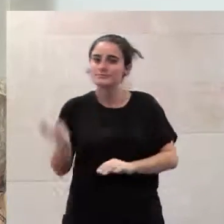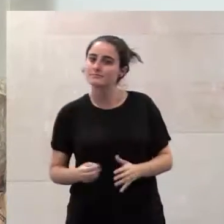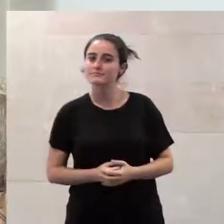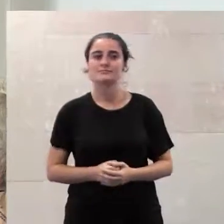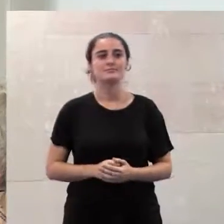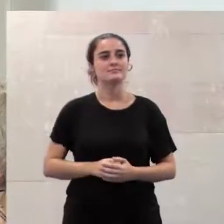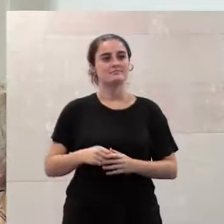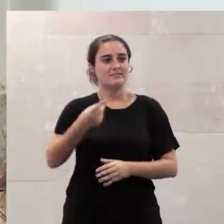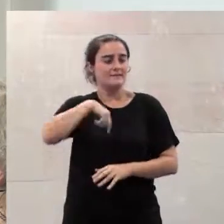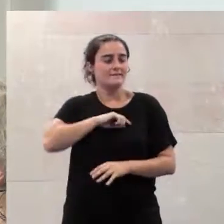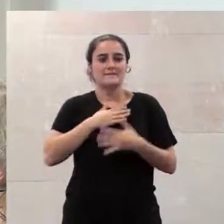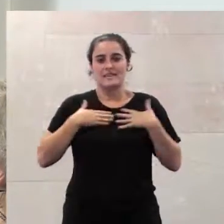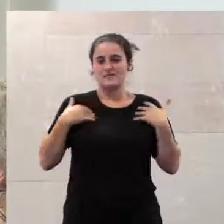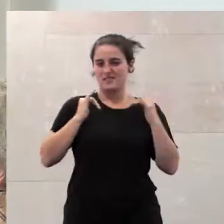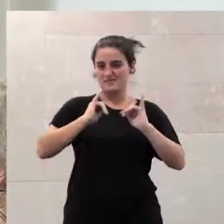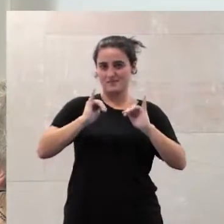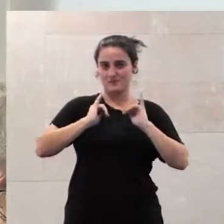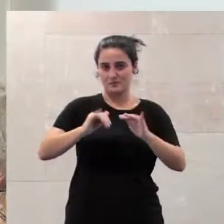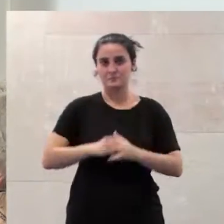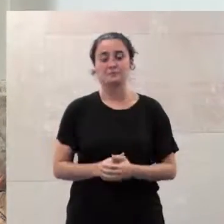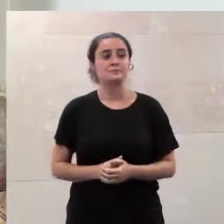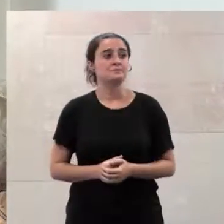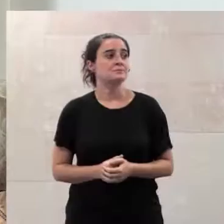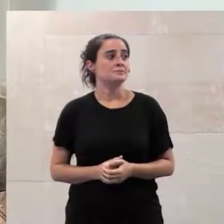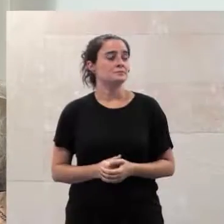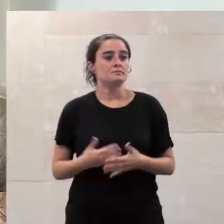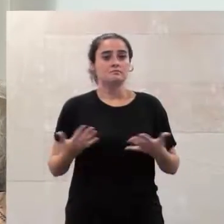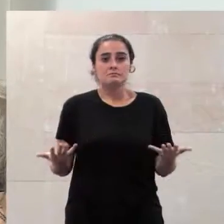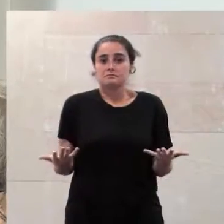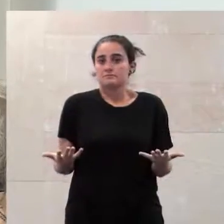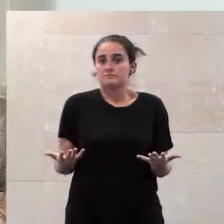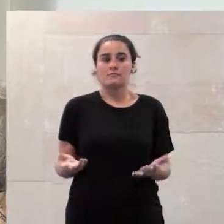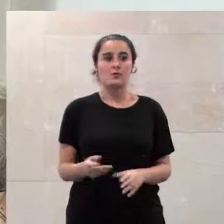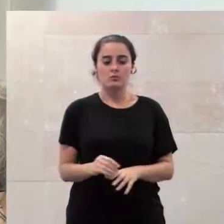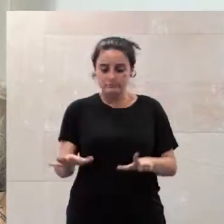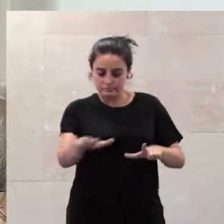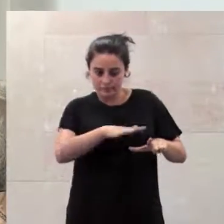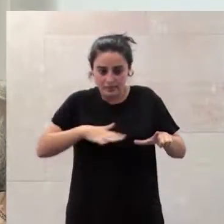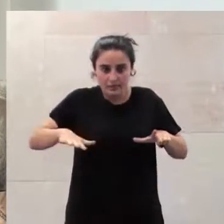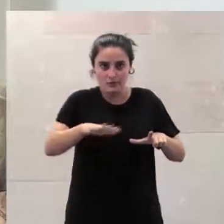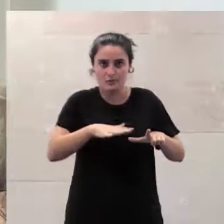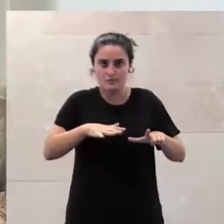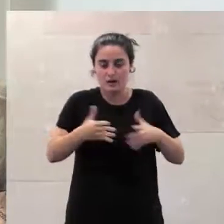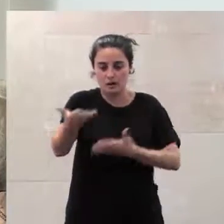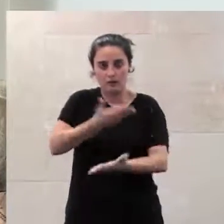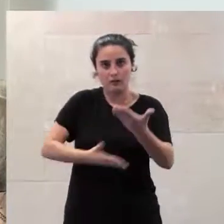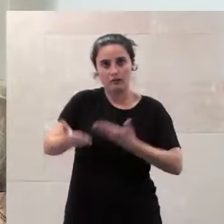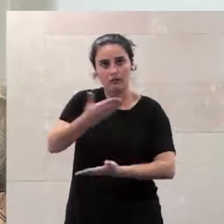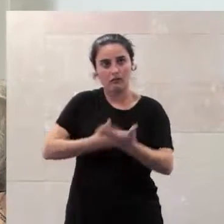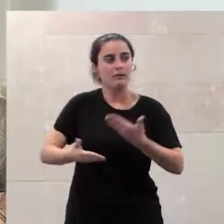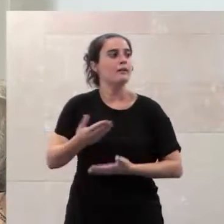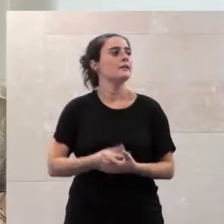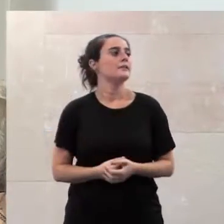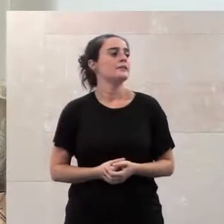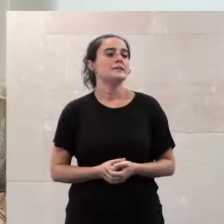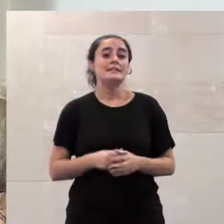con el fin de pasárnoslo bien, ¿no? Y bueno, pues siempre también generando espacios para el intercambio. Además, este